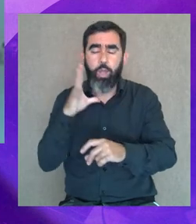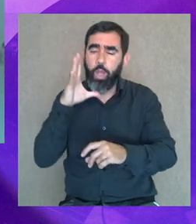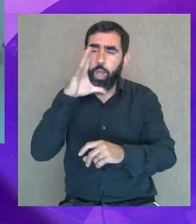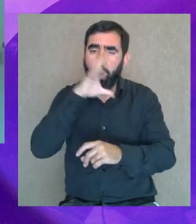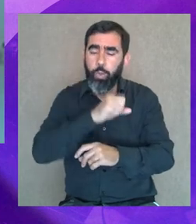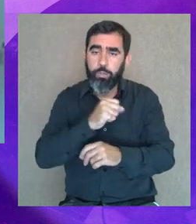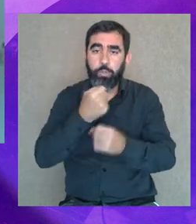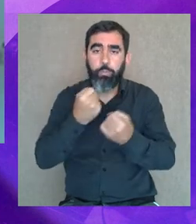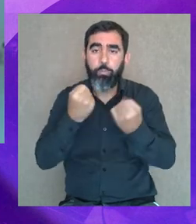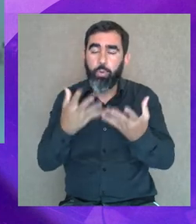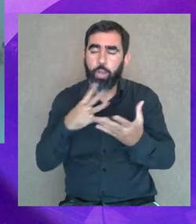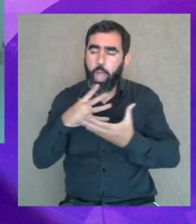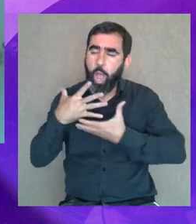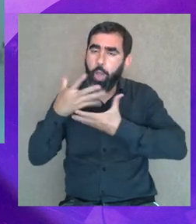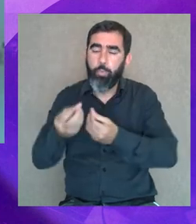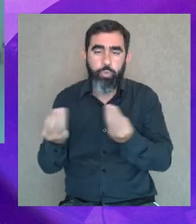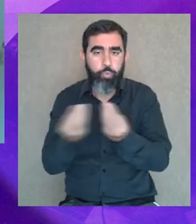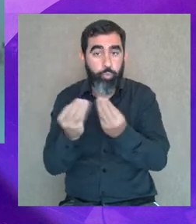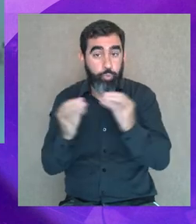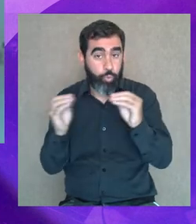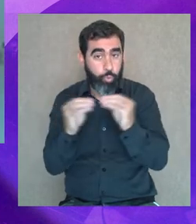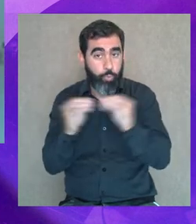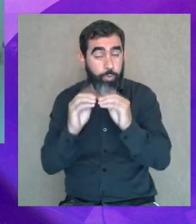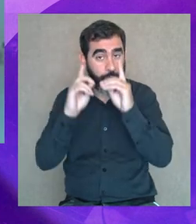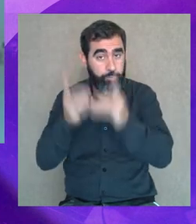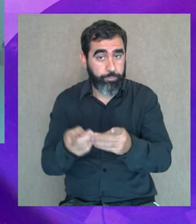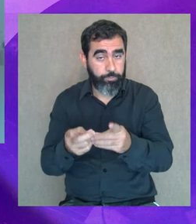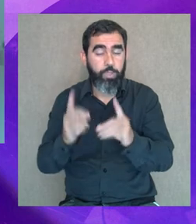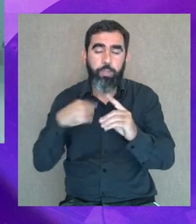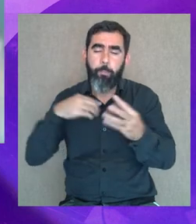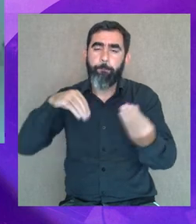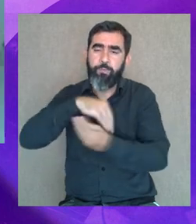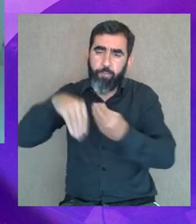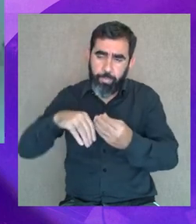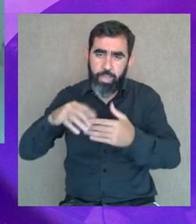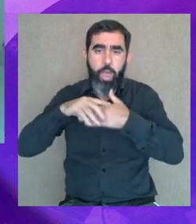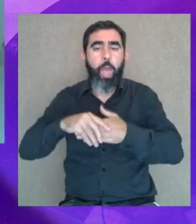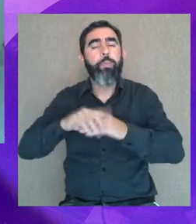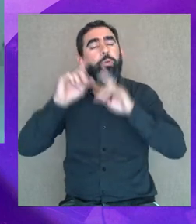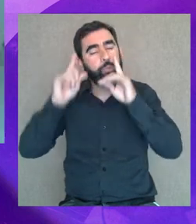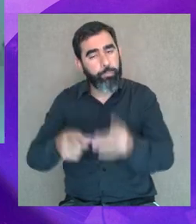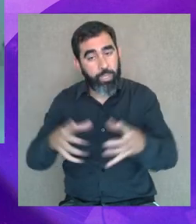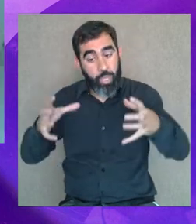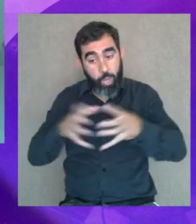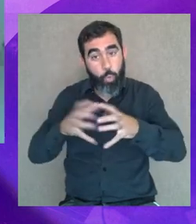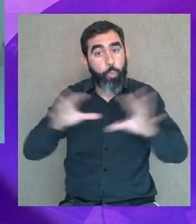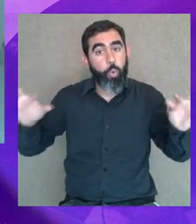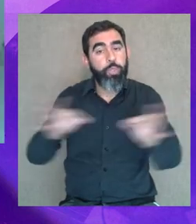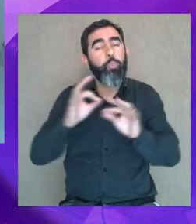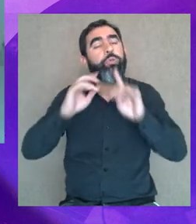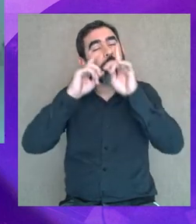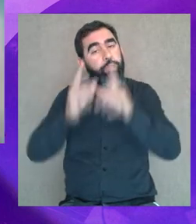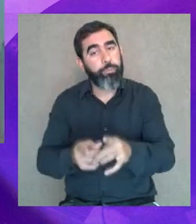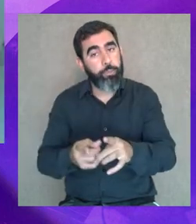soporte porque tuve apoyo de muchos compañeros aparte de mi familia mis amigos en varias de la orquesta del grupo